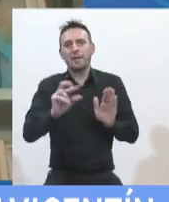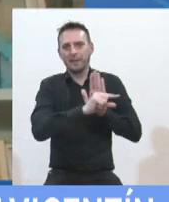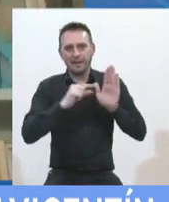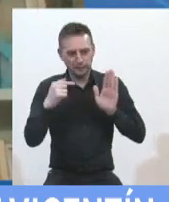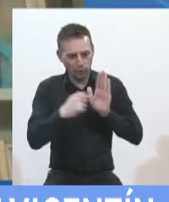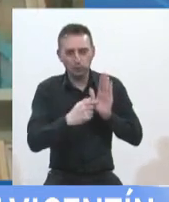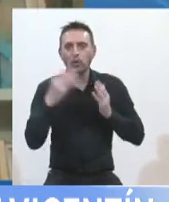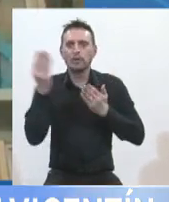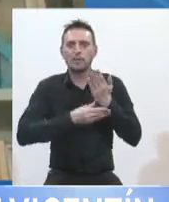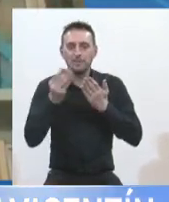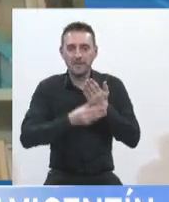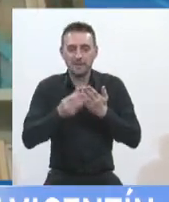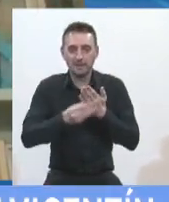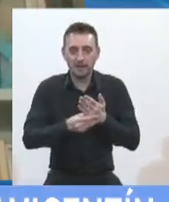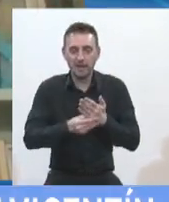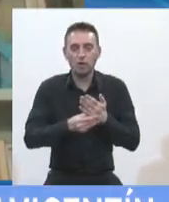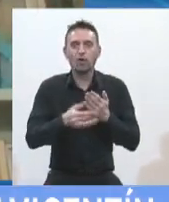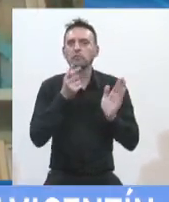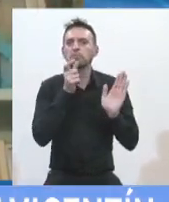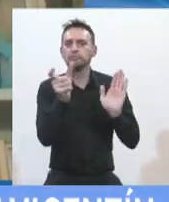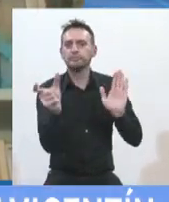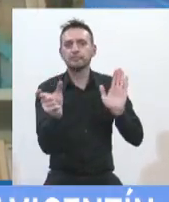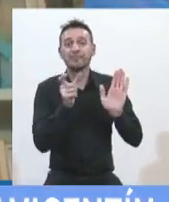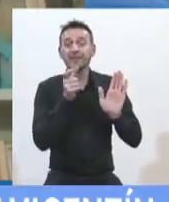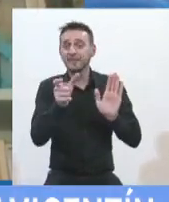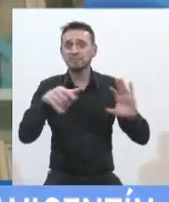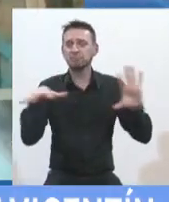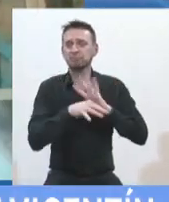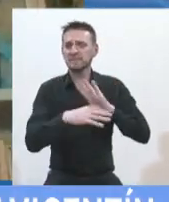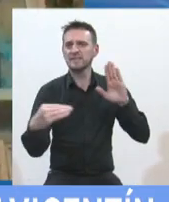resolución del ministerio se cita textualmente